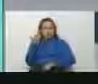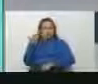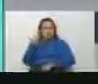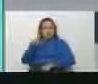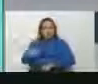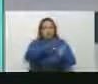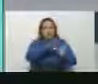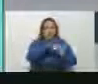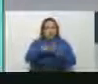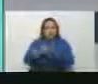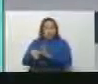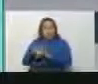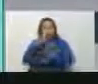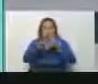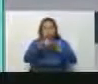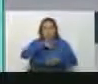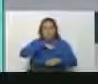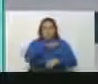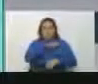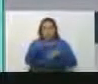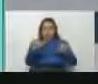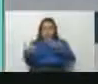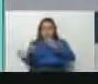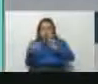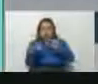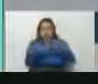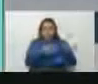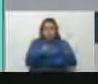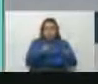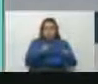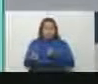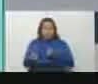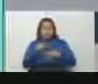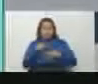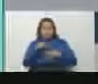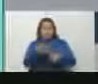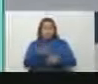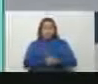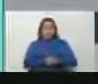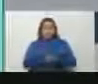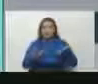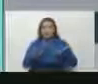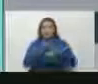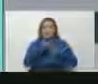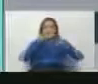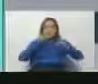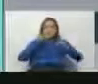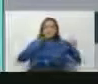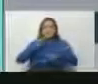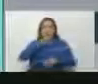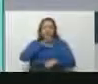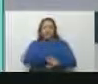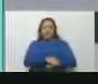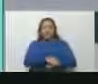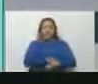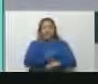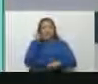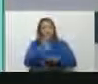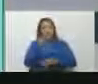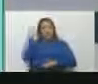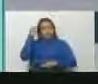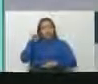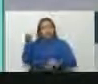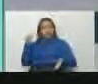saqueo. Ahorita hay discusiones que se están activando, interesantemente, sobre la enseñanza de la historia. Hay que